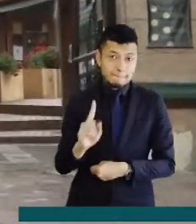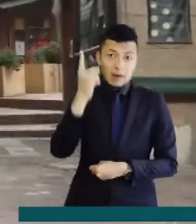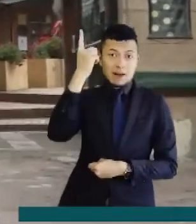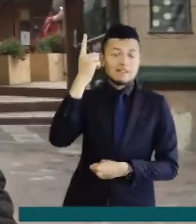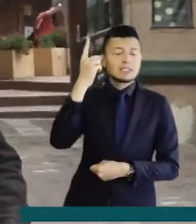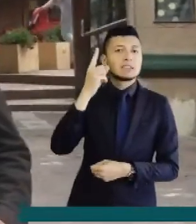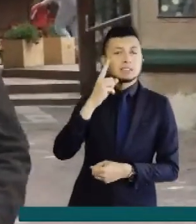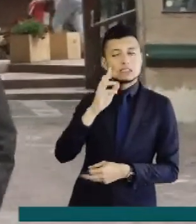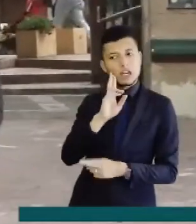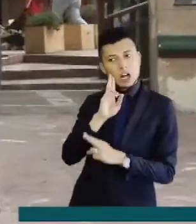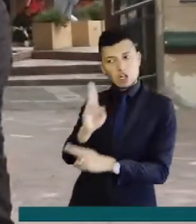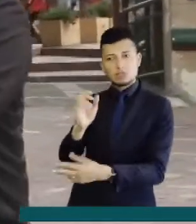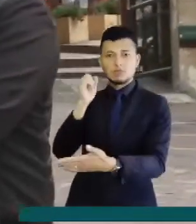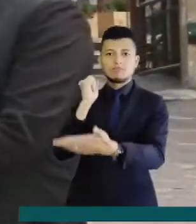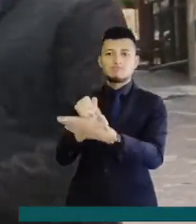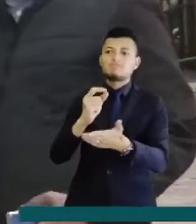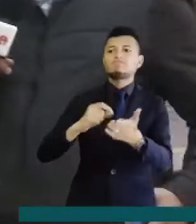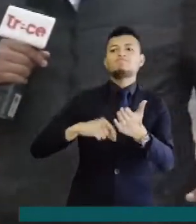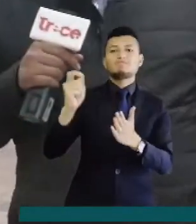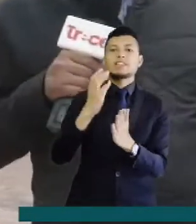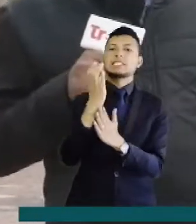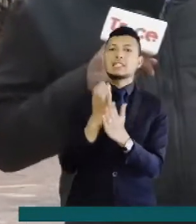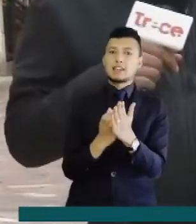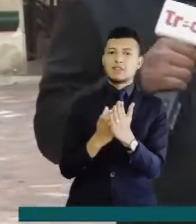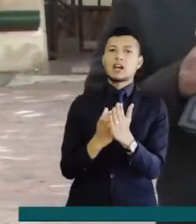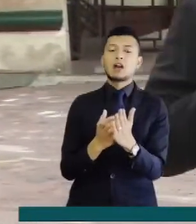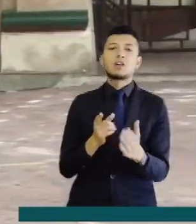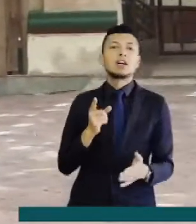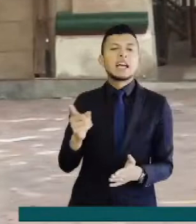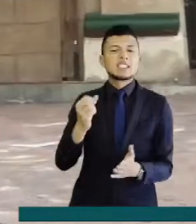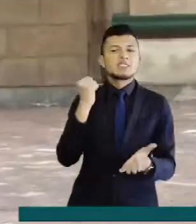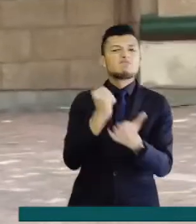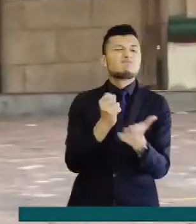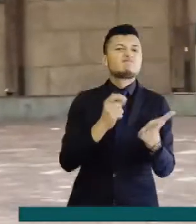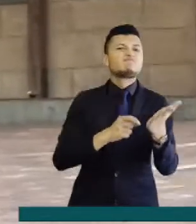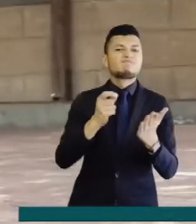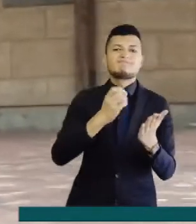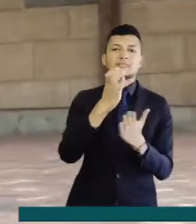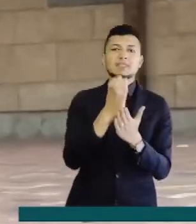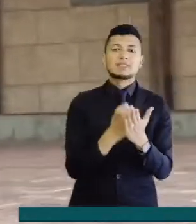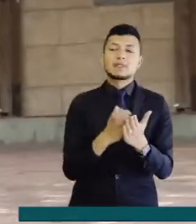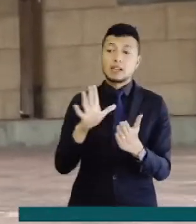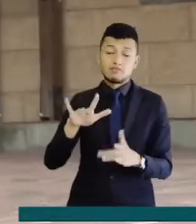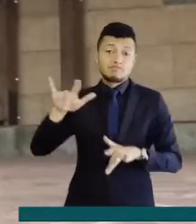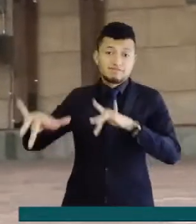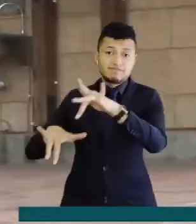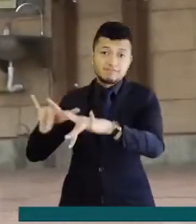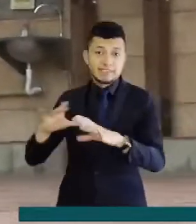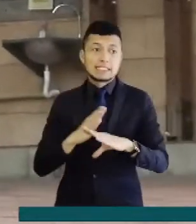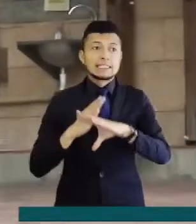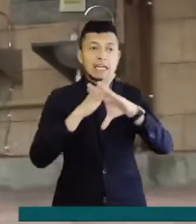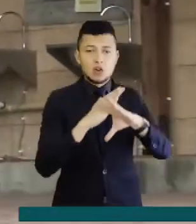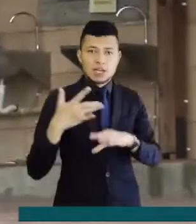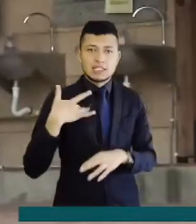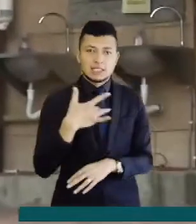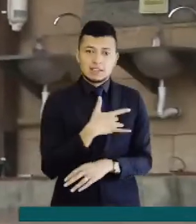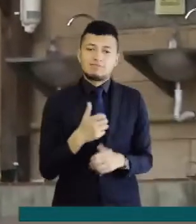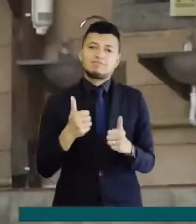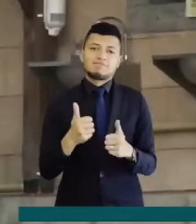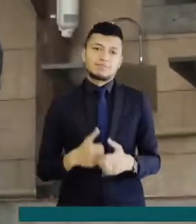Cundinamarca en recibir el sello check-in certificado, lo que lo convierte en uno de los destinos bioseguros del